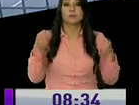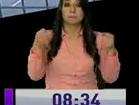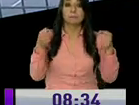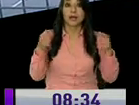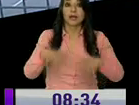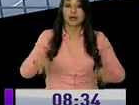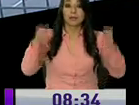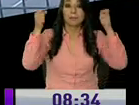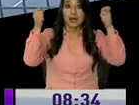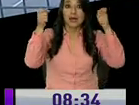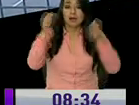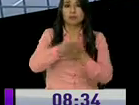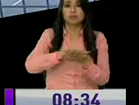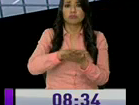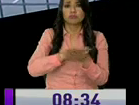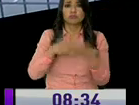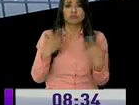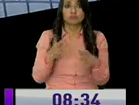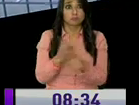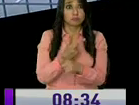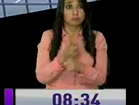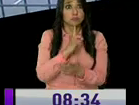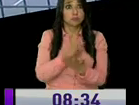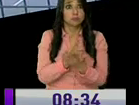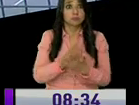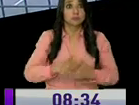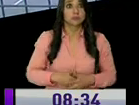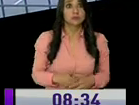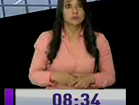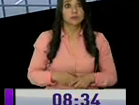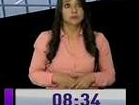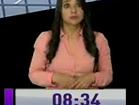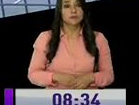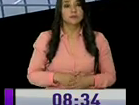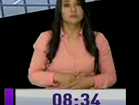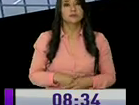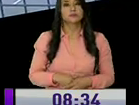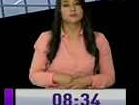allá y la violencia, veo que se mantiene. Adelante, Andrea.